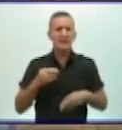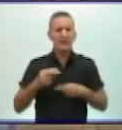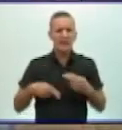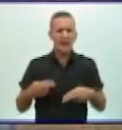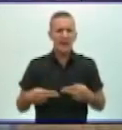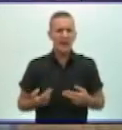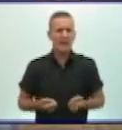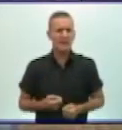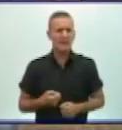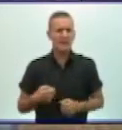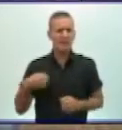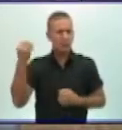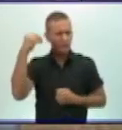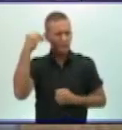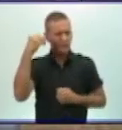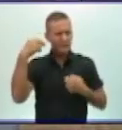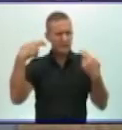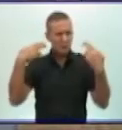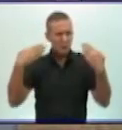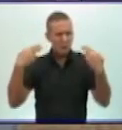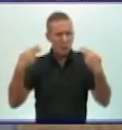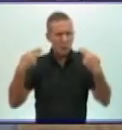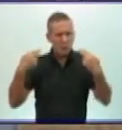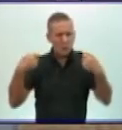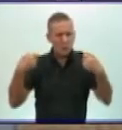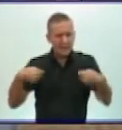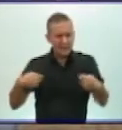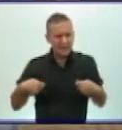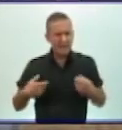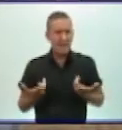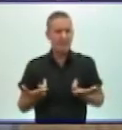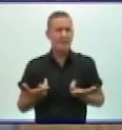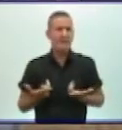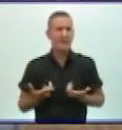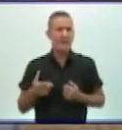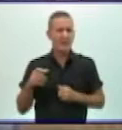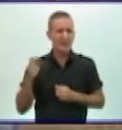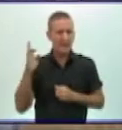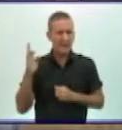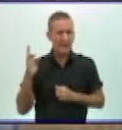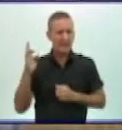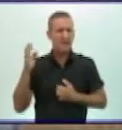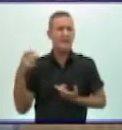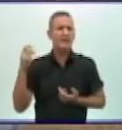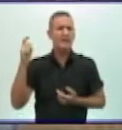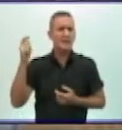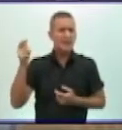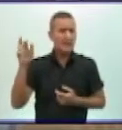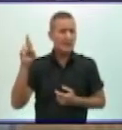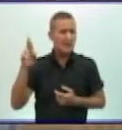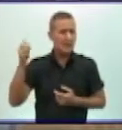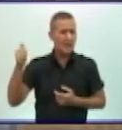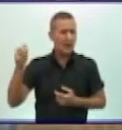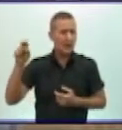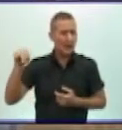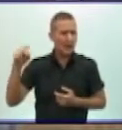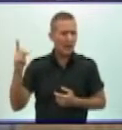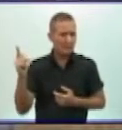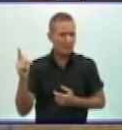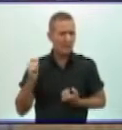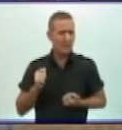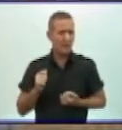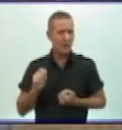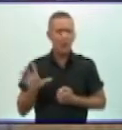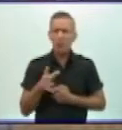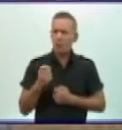Resulta realmente fascinante hablar del sentido del deber cuando se habla de Fran País. Si te digo esto es porque todos